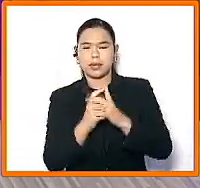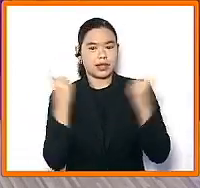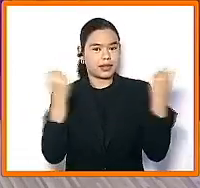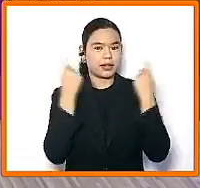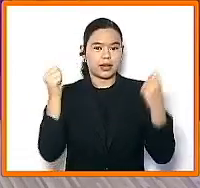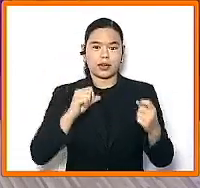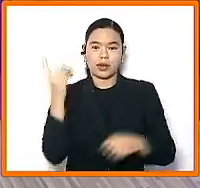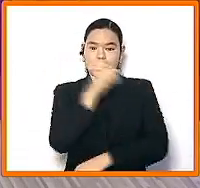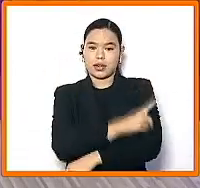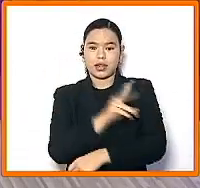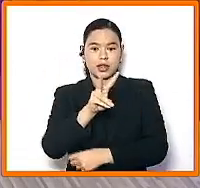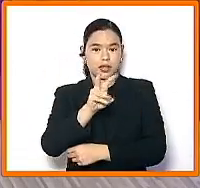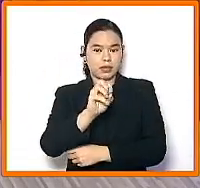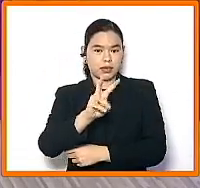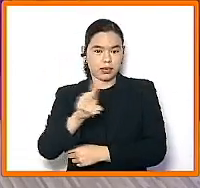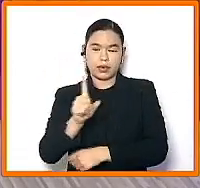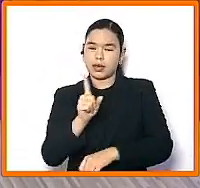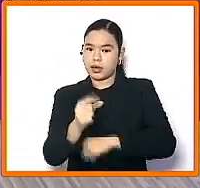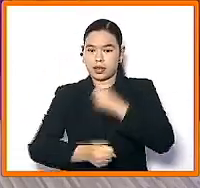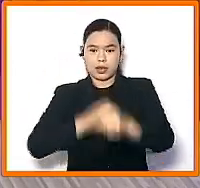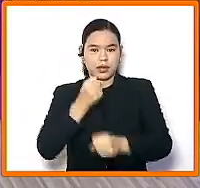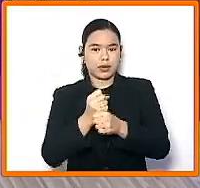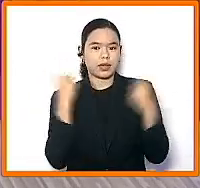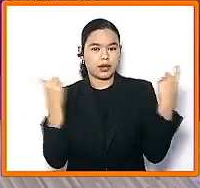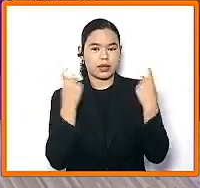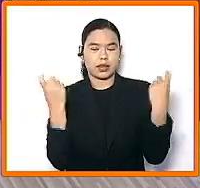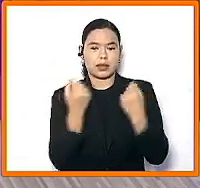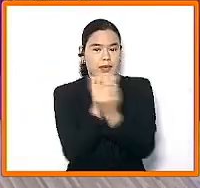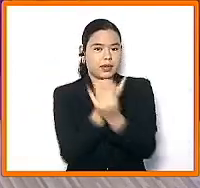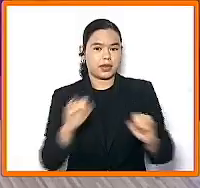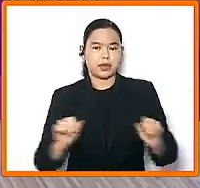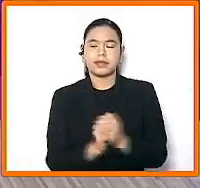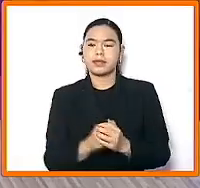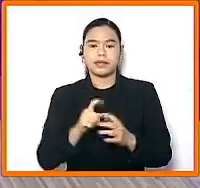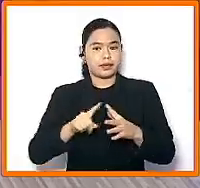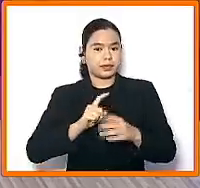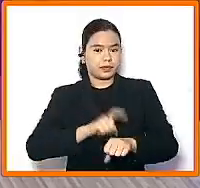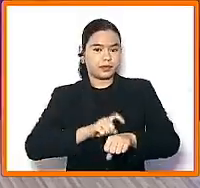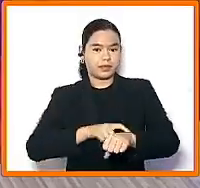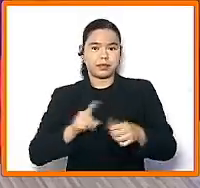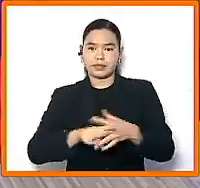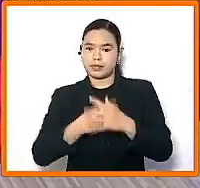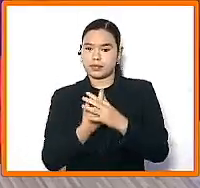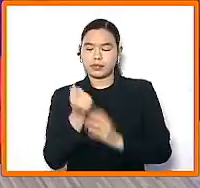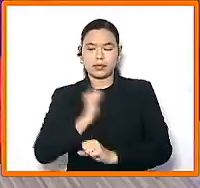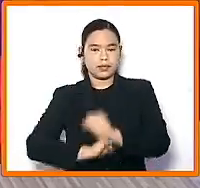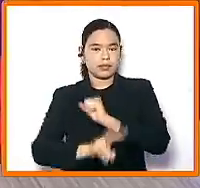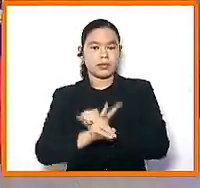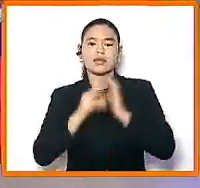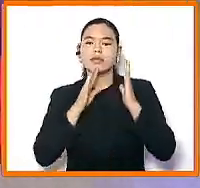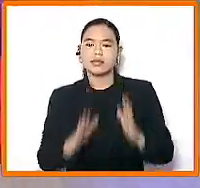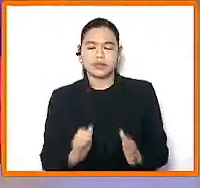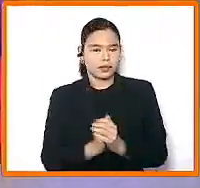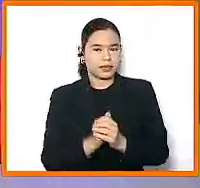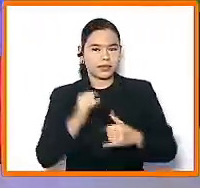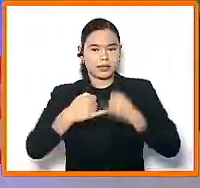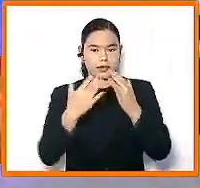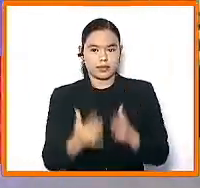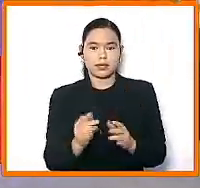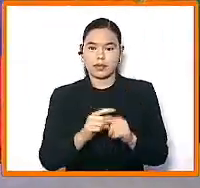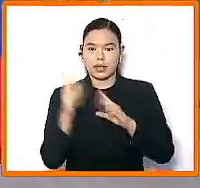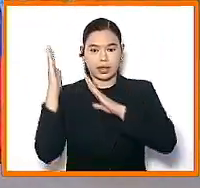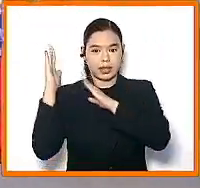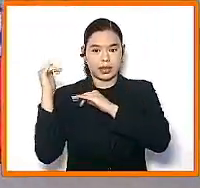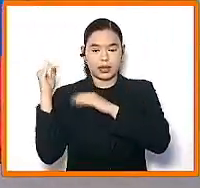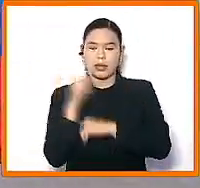fervor cívico 201 años de independencia. Es momento de dar inicio a la diversión con premiados y sus catrachadas. Jugadores, pero tengas